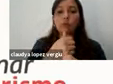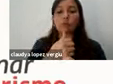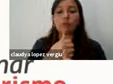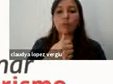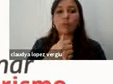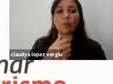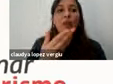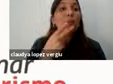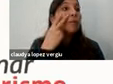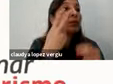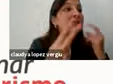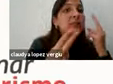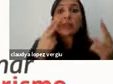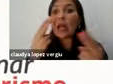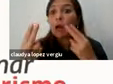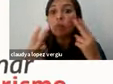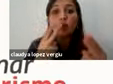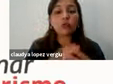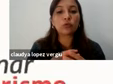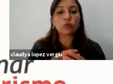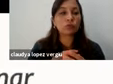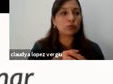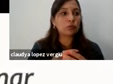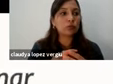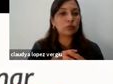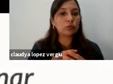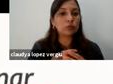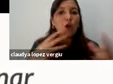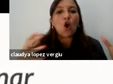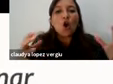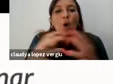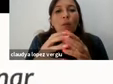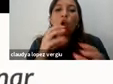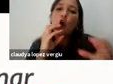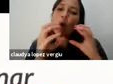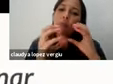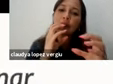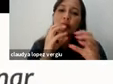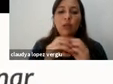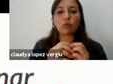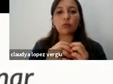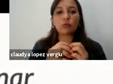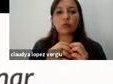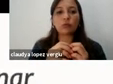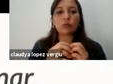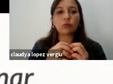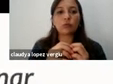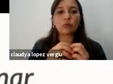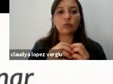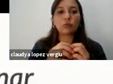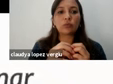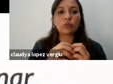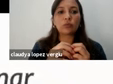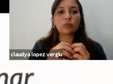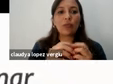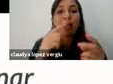hacemos cada visita y, bueno, igual compartimos con ellas, retornamos cada visita